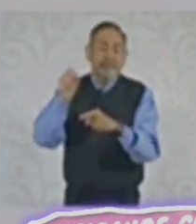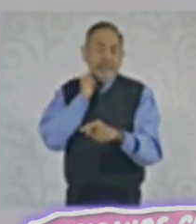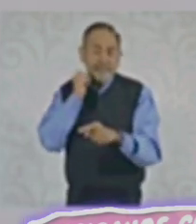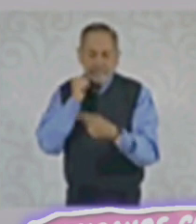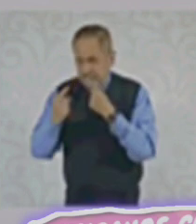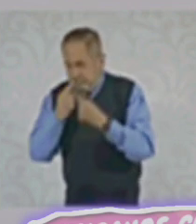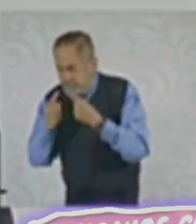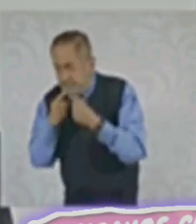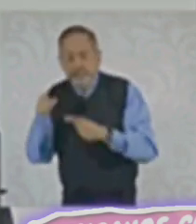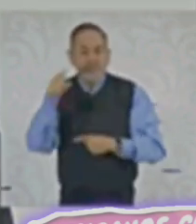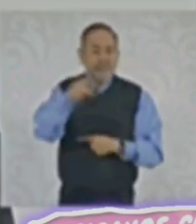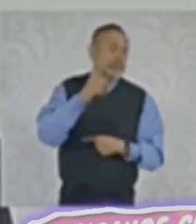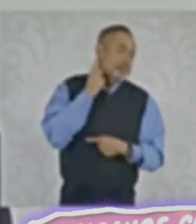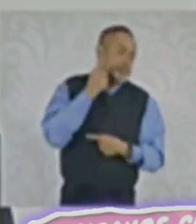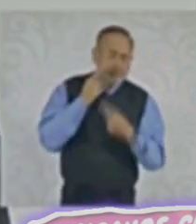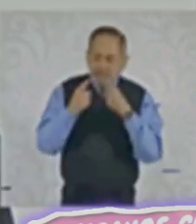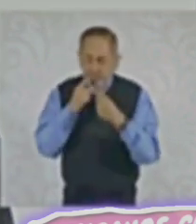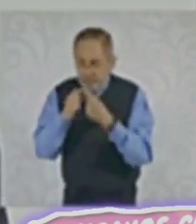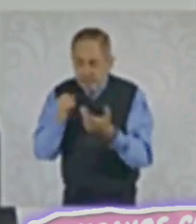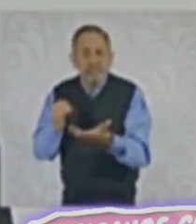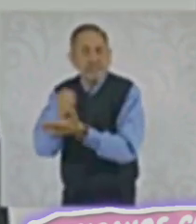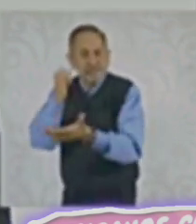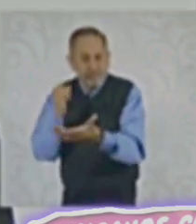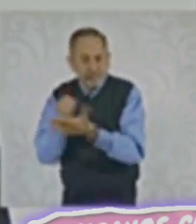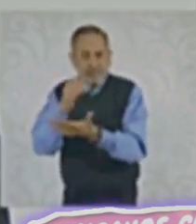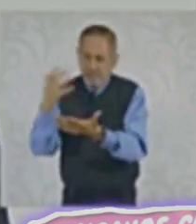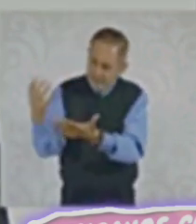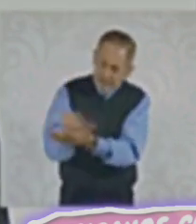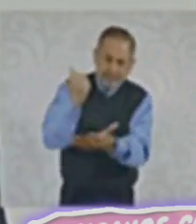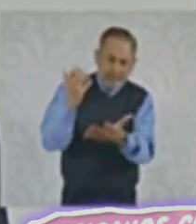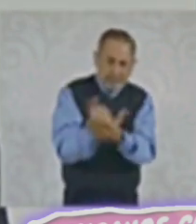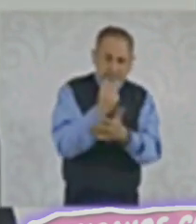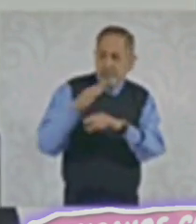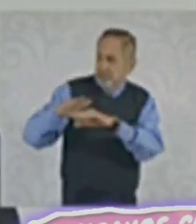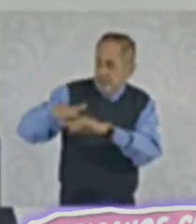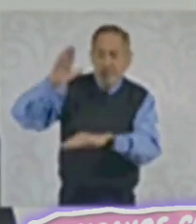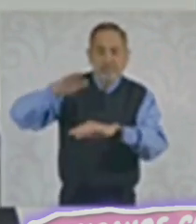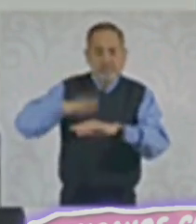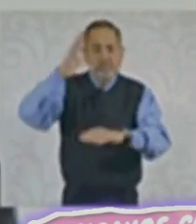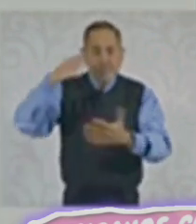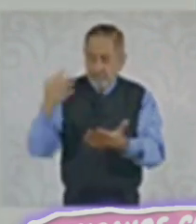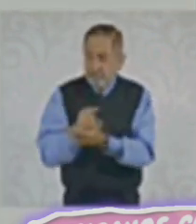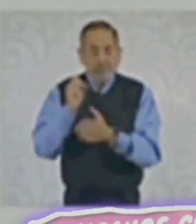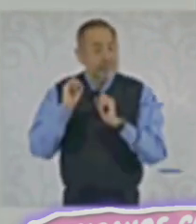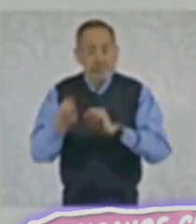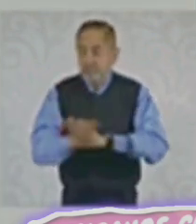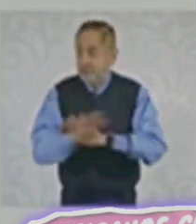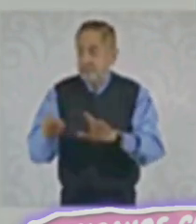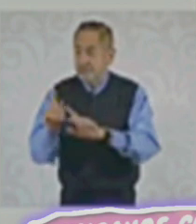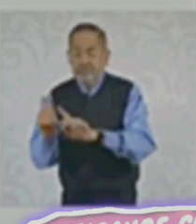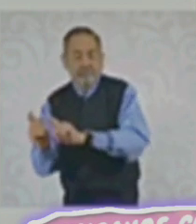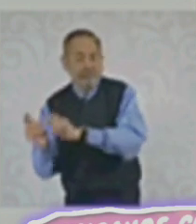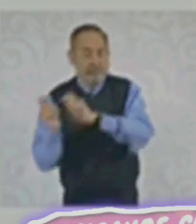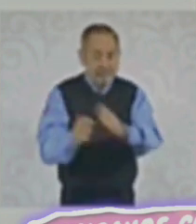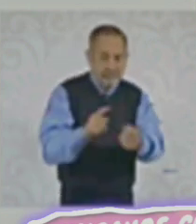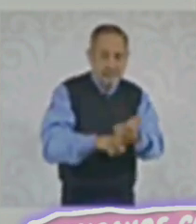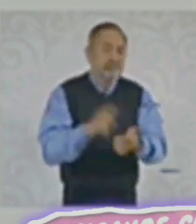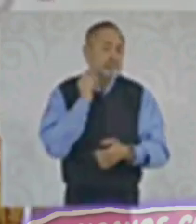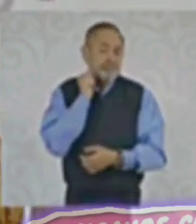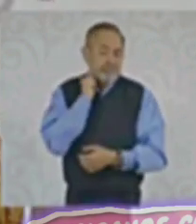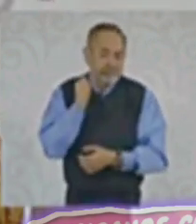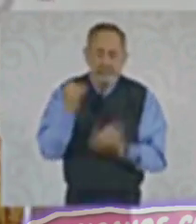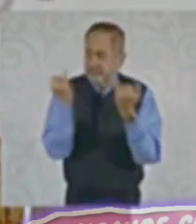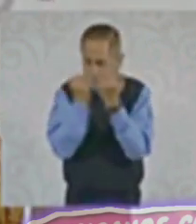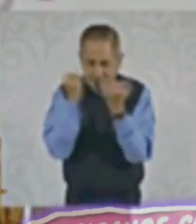en la Cámara de Diputados y resulta que votan más de las 2/3 partes. Se va al Senado y resulta que votan